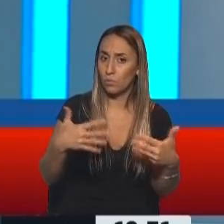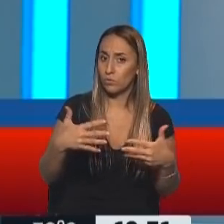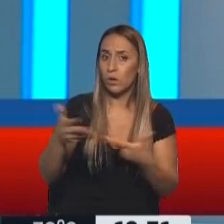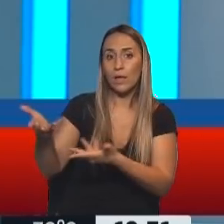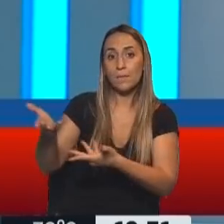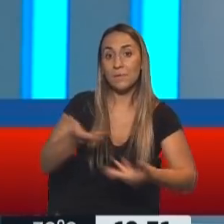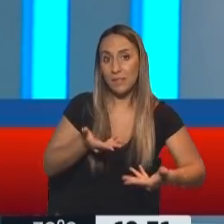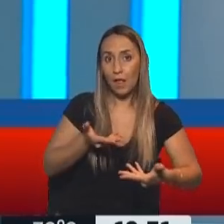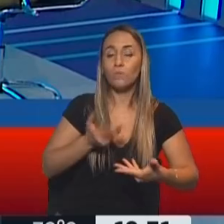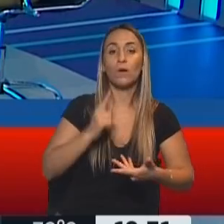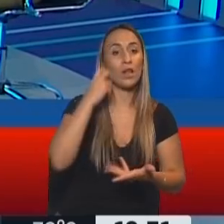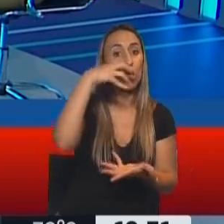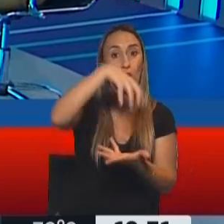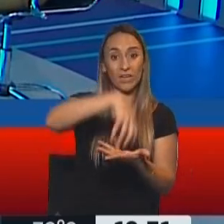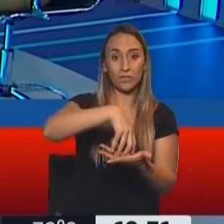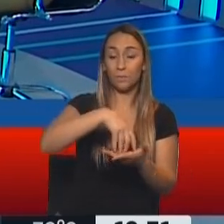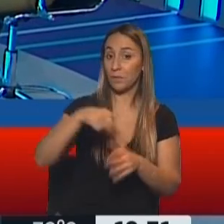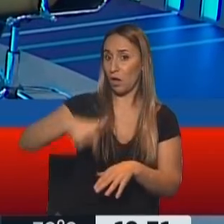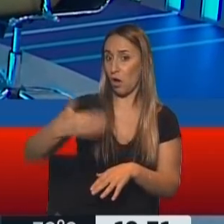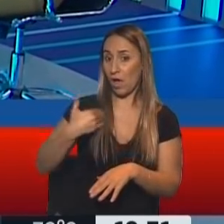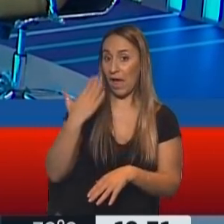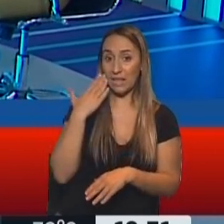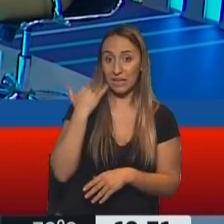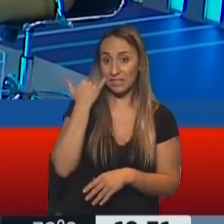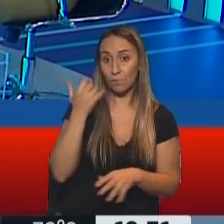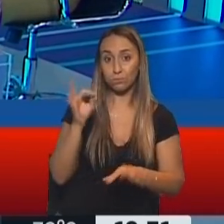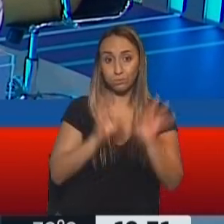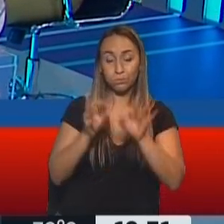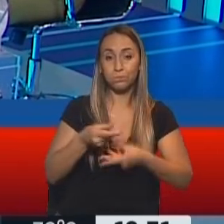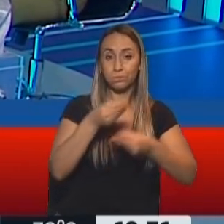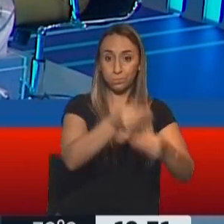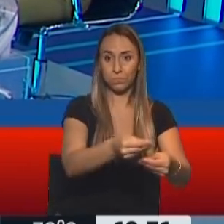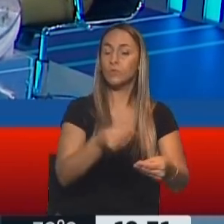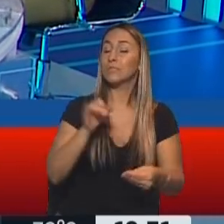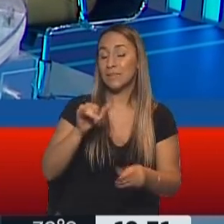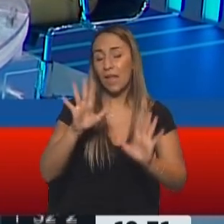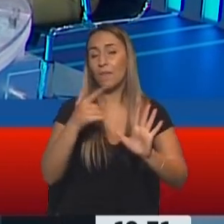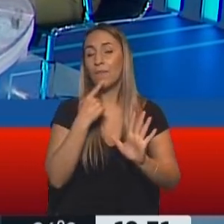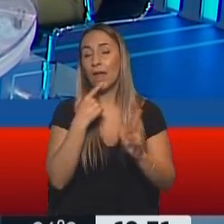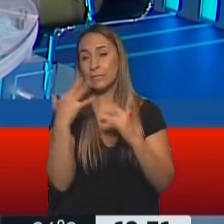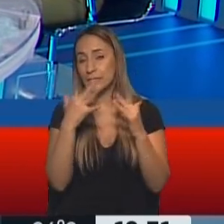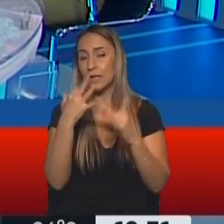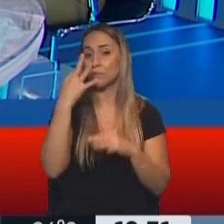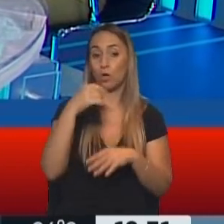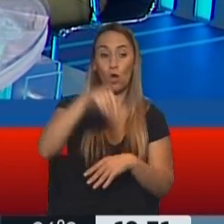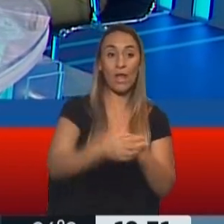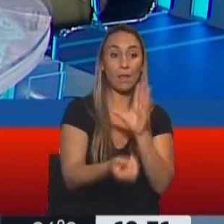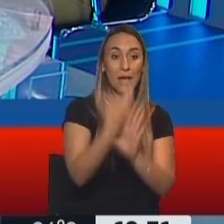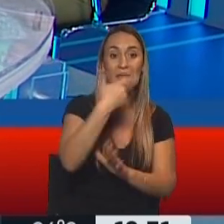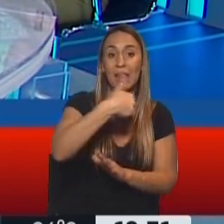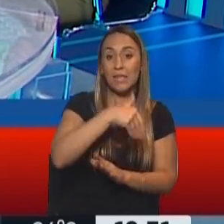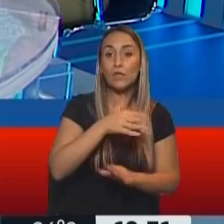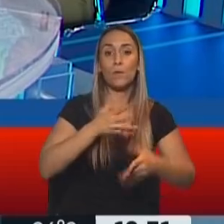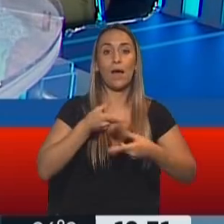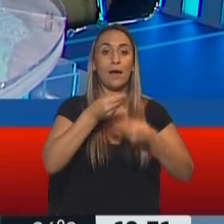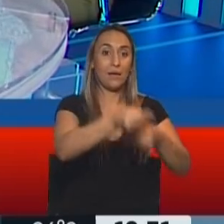invitados en el Congreso Nacional. ¿Ingresa esta tarde? En principio ingresa esta tarde, se hablaba que iba a ingresar en la mañana de hoy, que a las